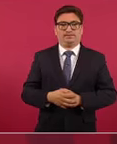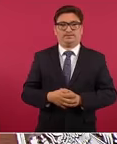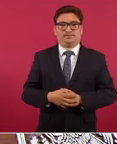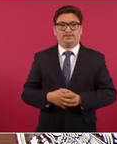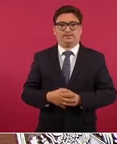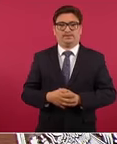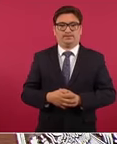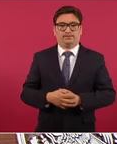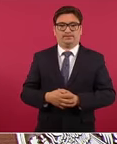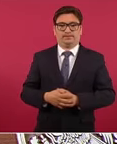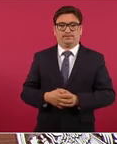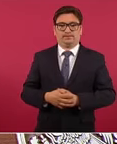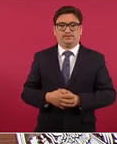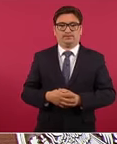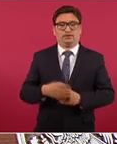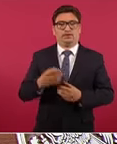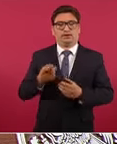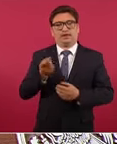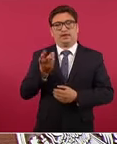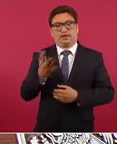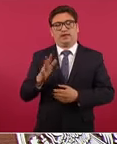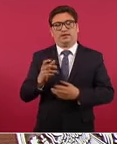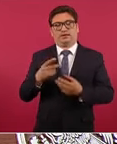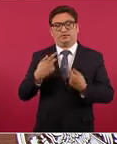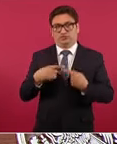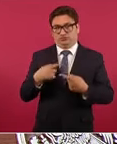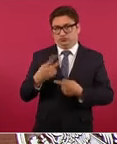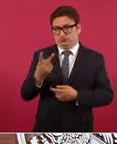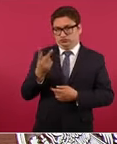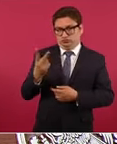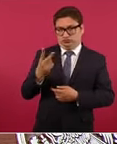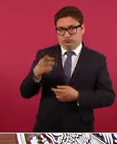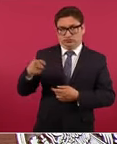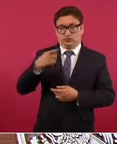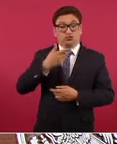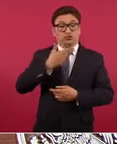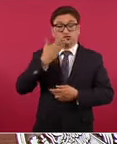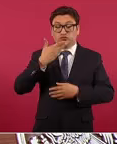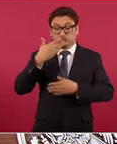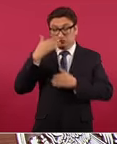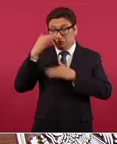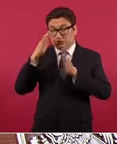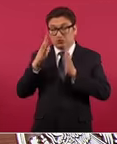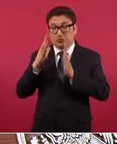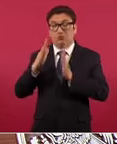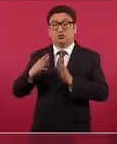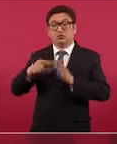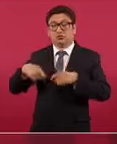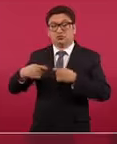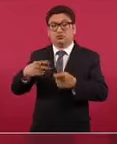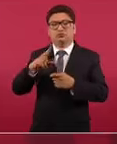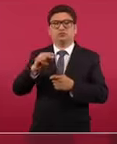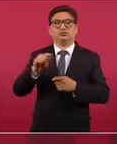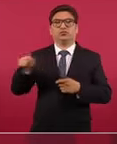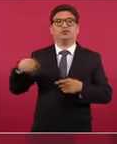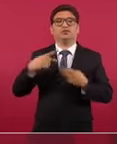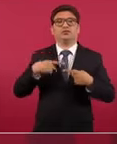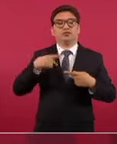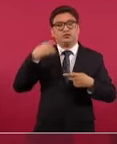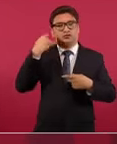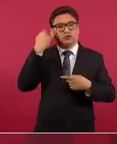ah y nada más 2 no habían conservadores pero sí habían liberales